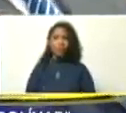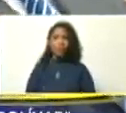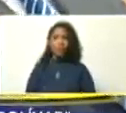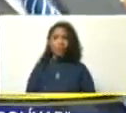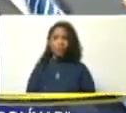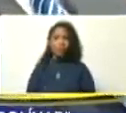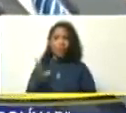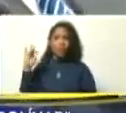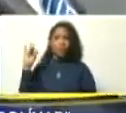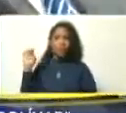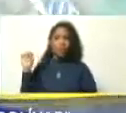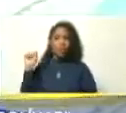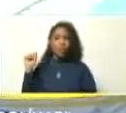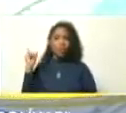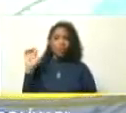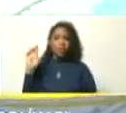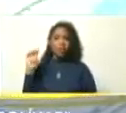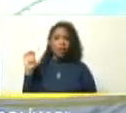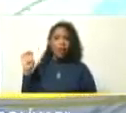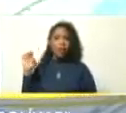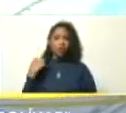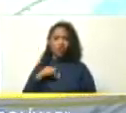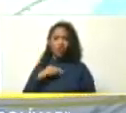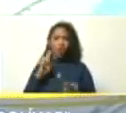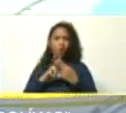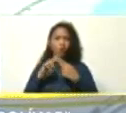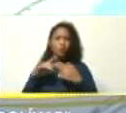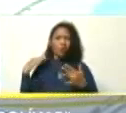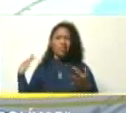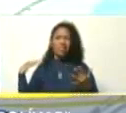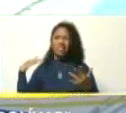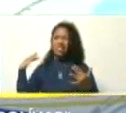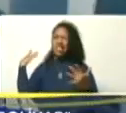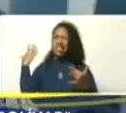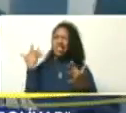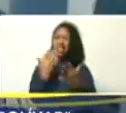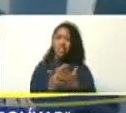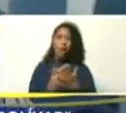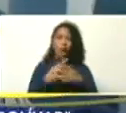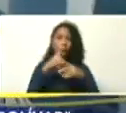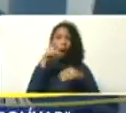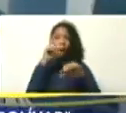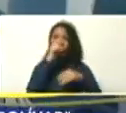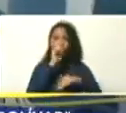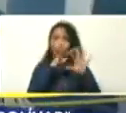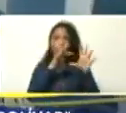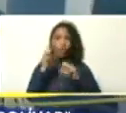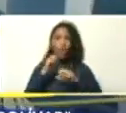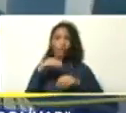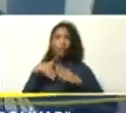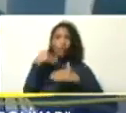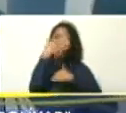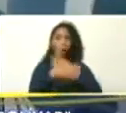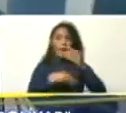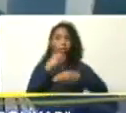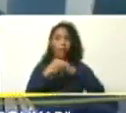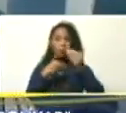Desiré, nosotros la conocemos desde muchos años, los 90. Después hicimos una